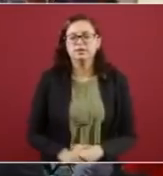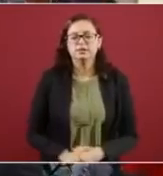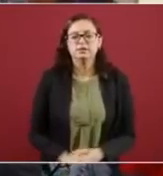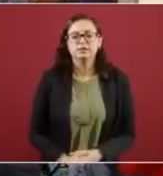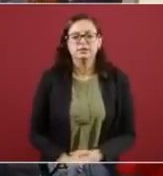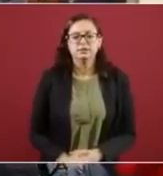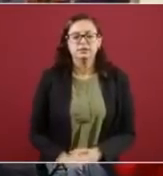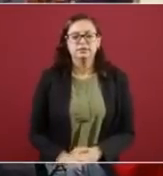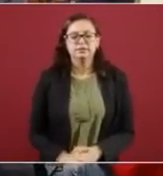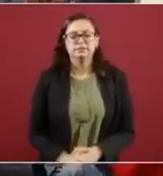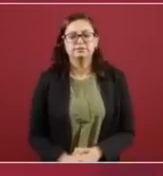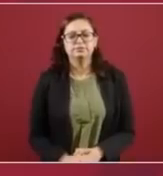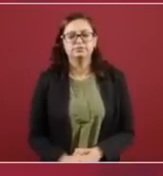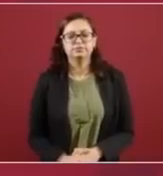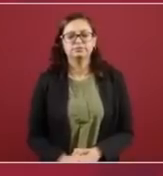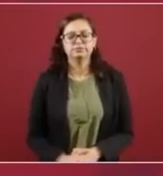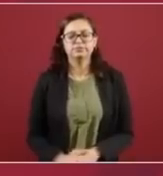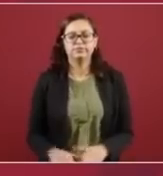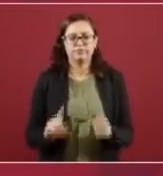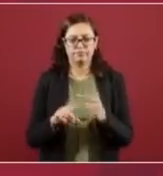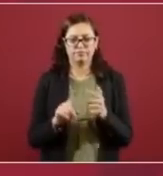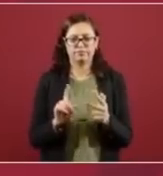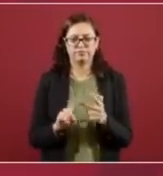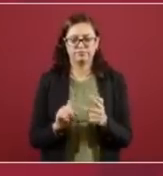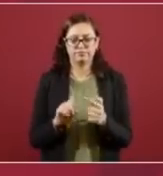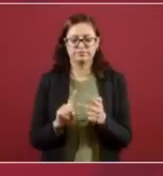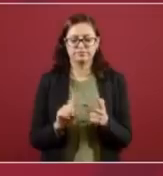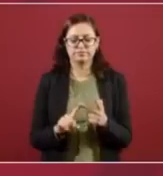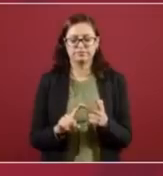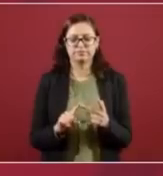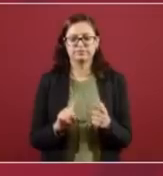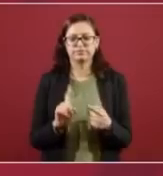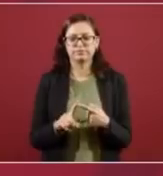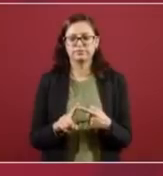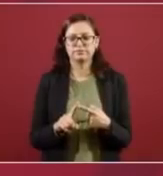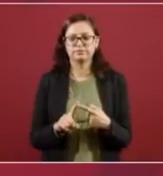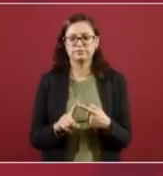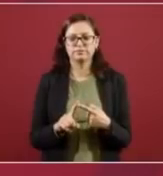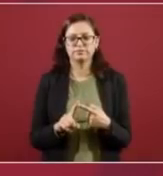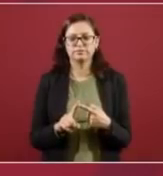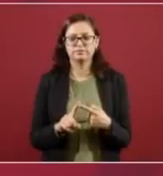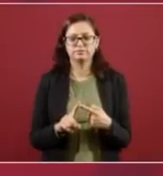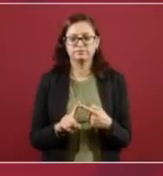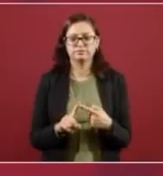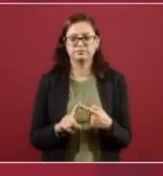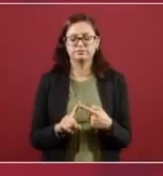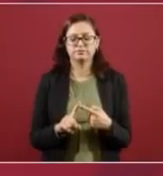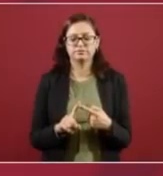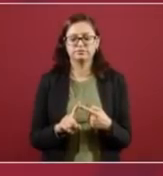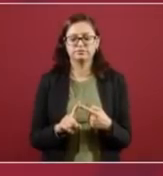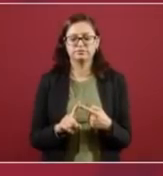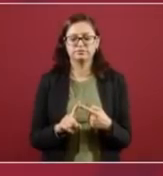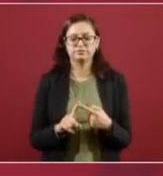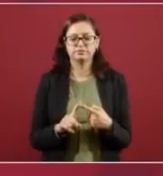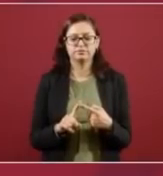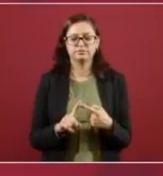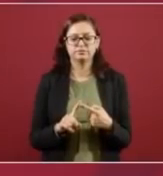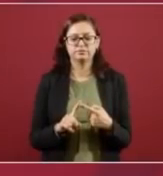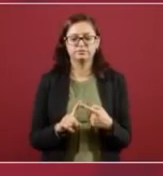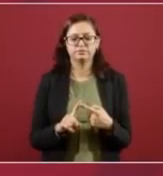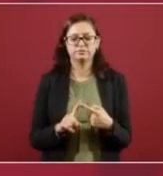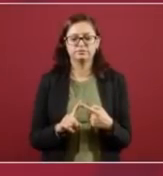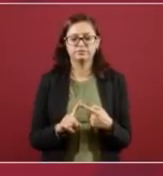debe aprobarse una reforma laboral apegada a los acuerdos. Hicimos el compromiso cuando participamos